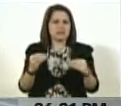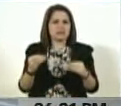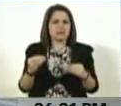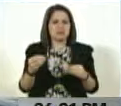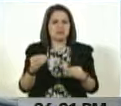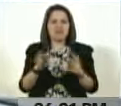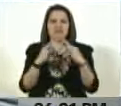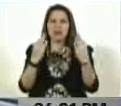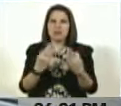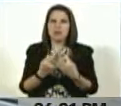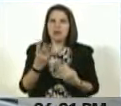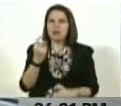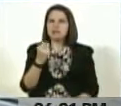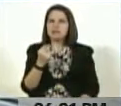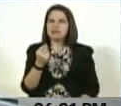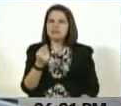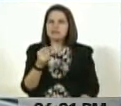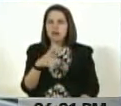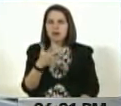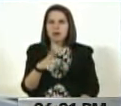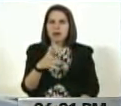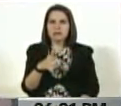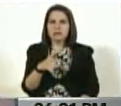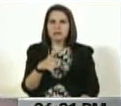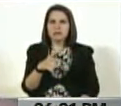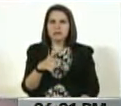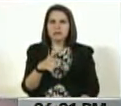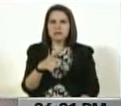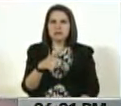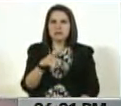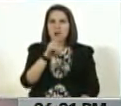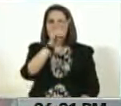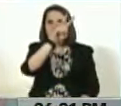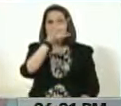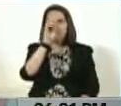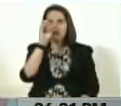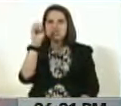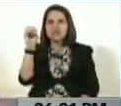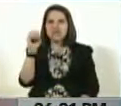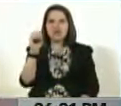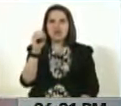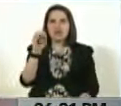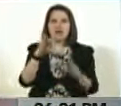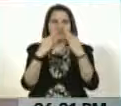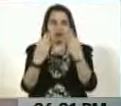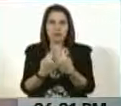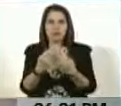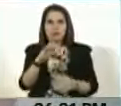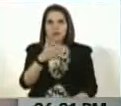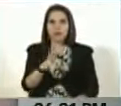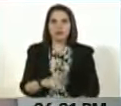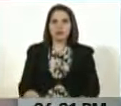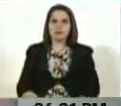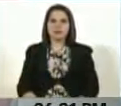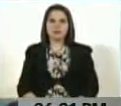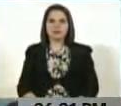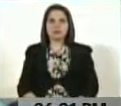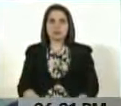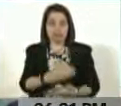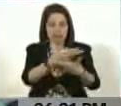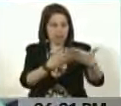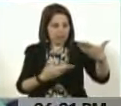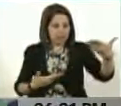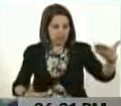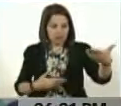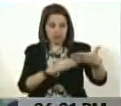cuántas familias allí en esos 11 clubs? 200 familias, 300 familias. Los clubs tienen una data.